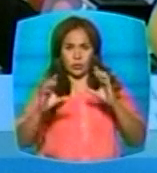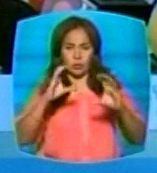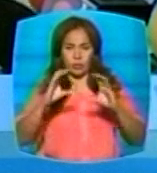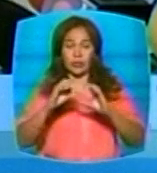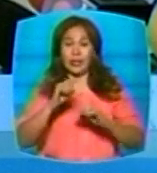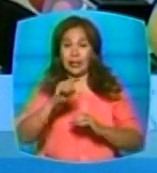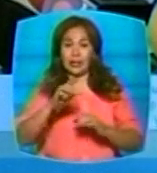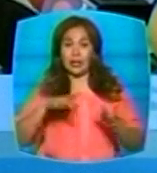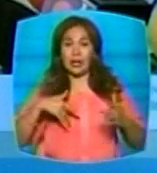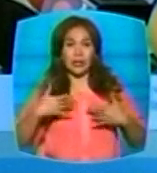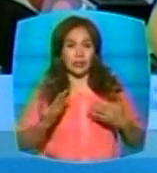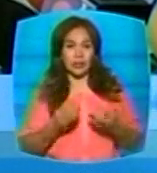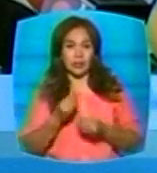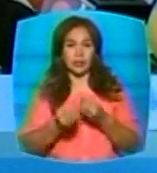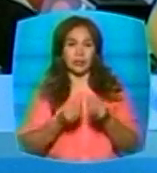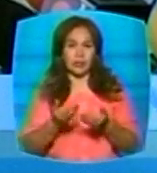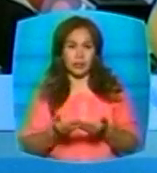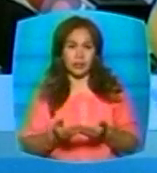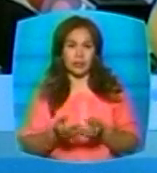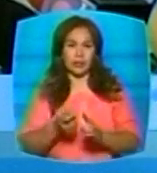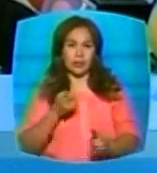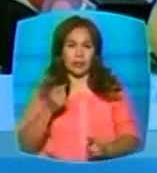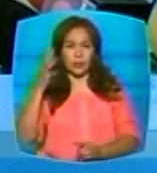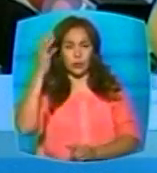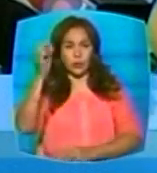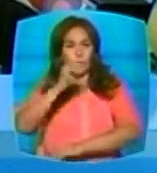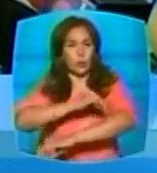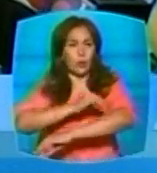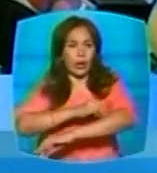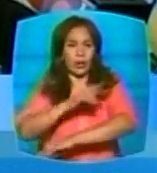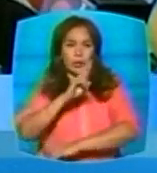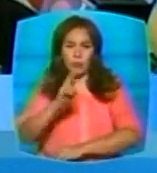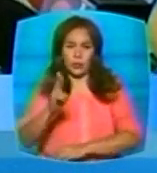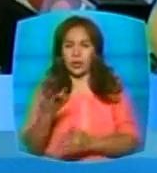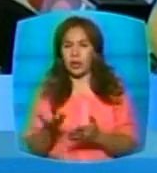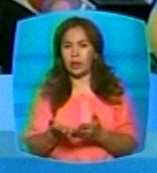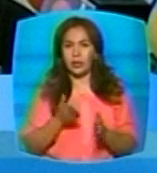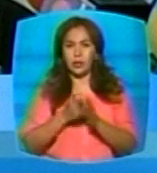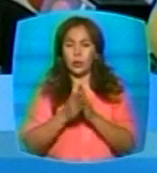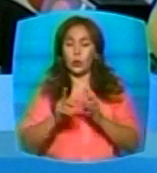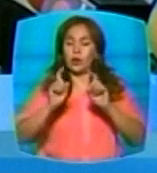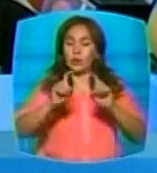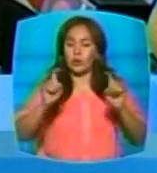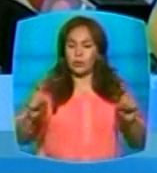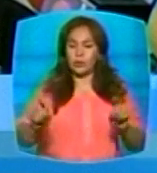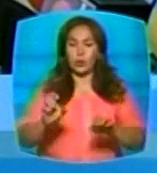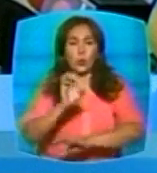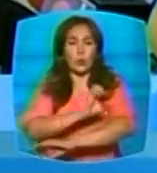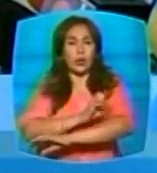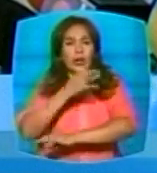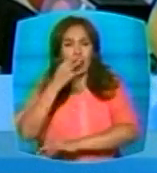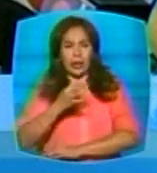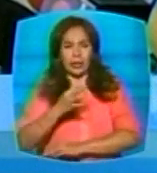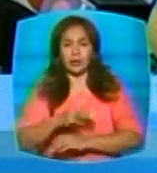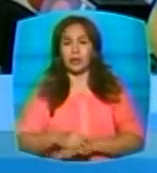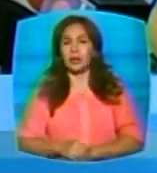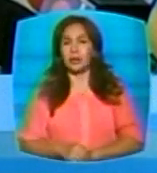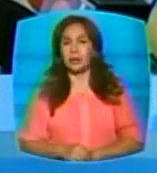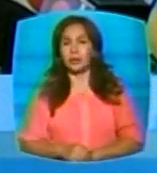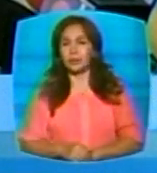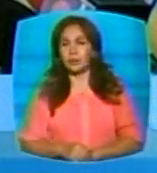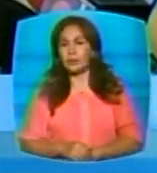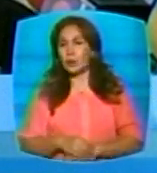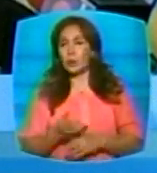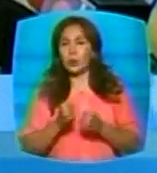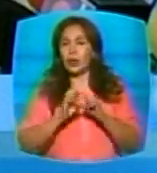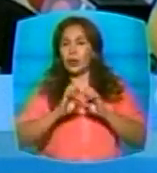veces estas actividades que se realizan desde el Consejo Moral Republicano y que tienen que ver con la formación, con la ética,